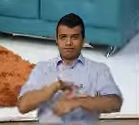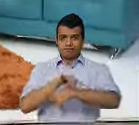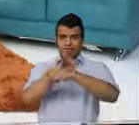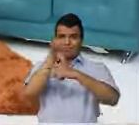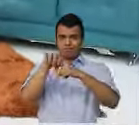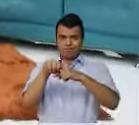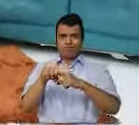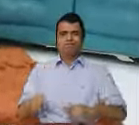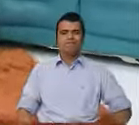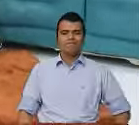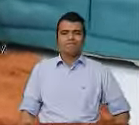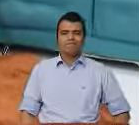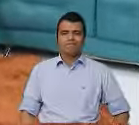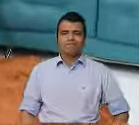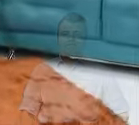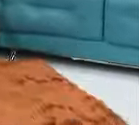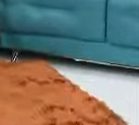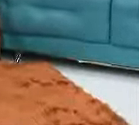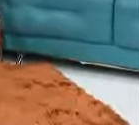Amaneciendo.